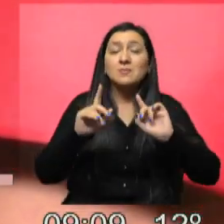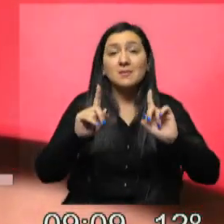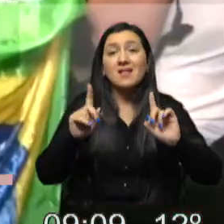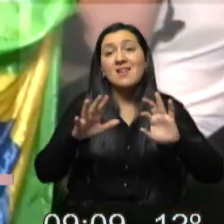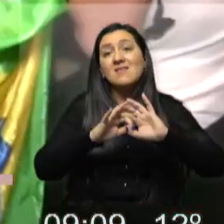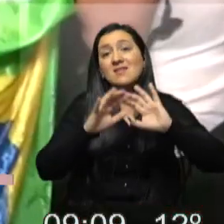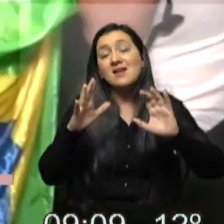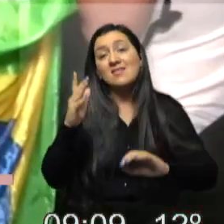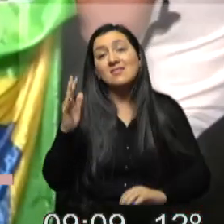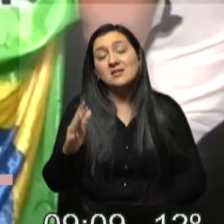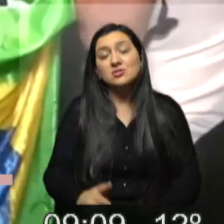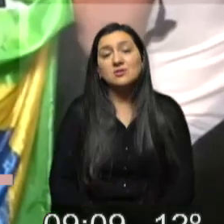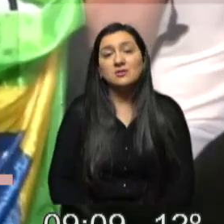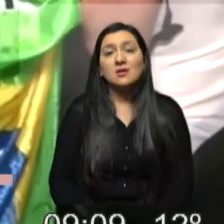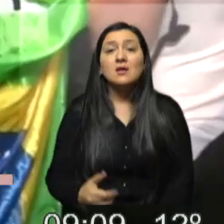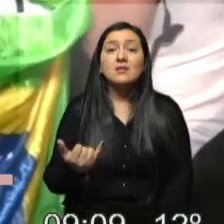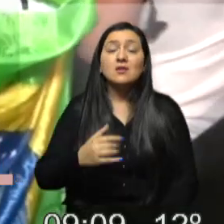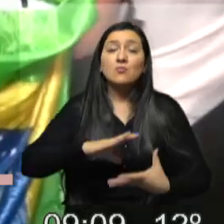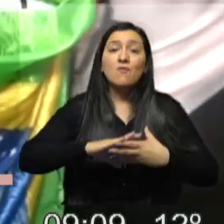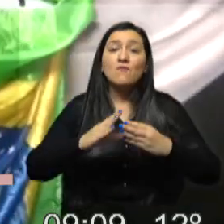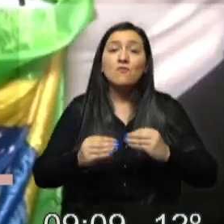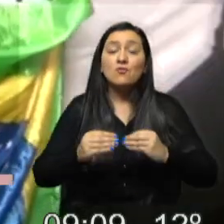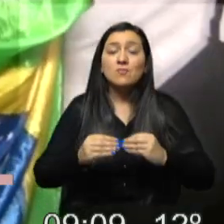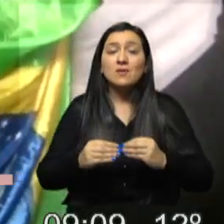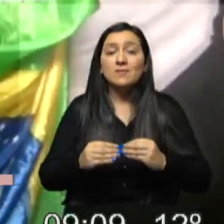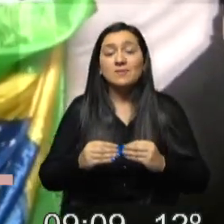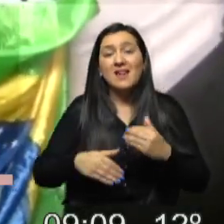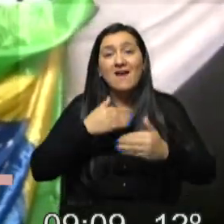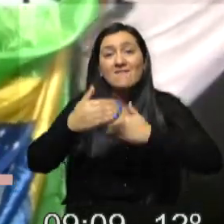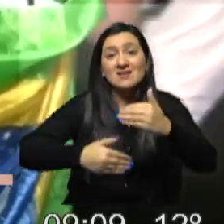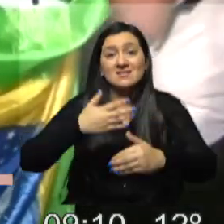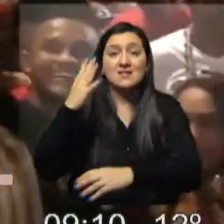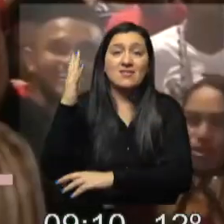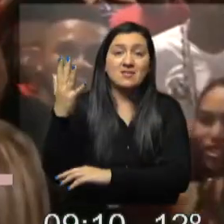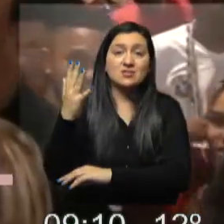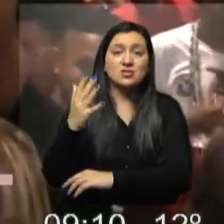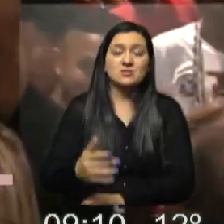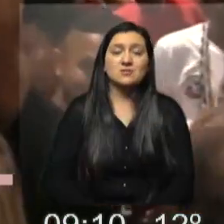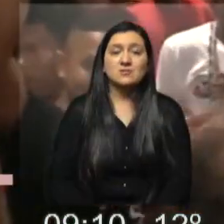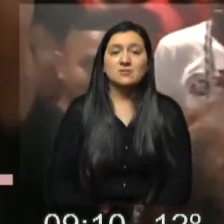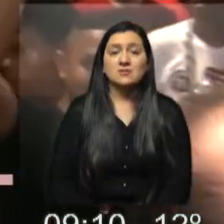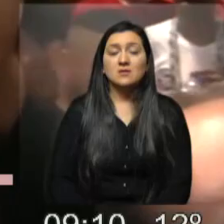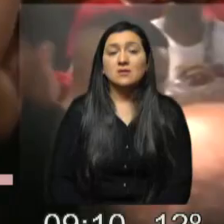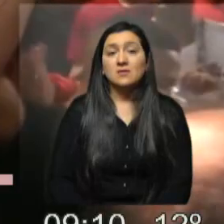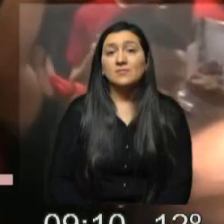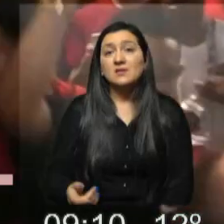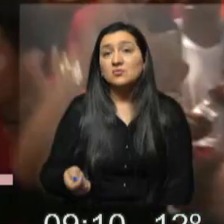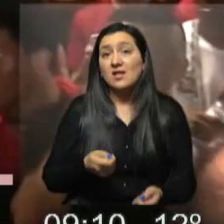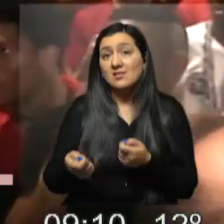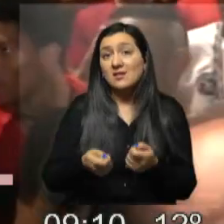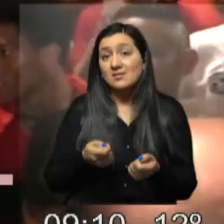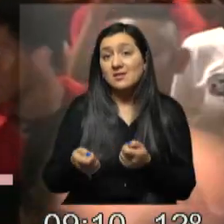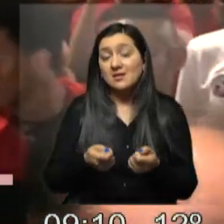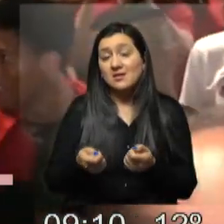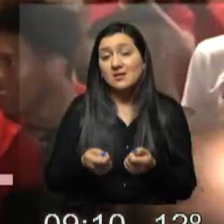de centro-derecha en Europa, tienen como forma de contención del avance de las derechas. Uh-huh. Es parte de una estrategia de generar nuevamente un